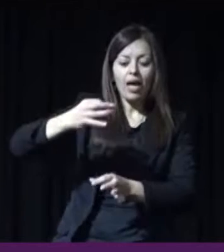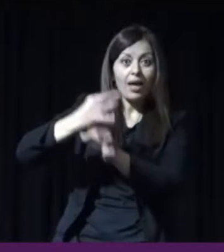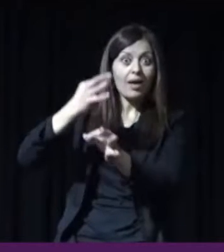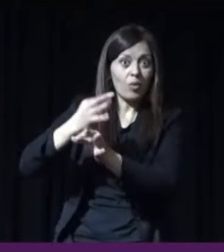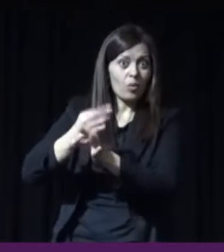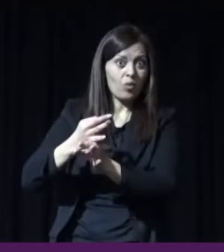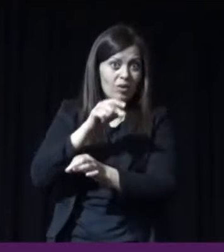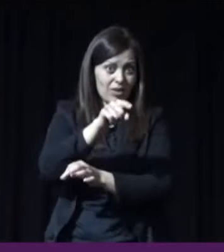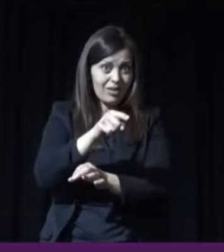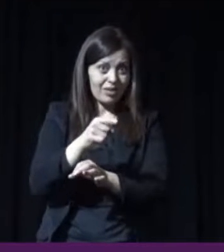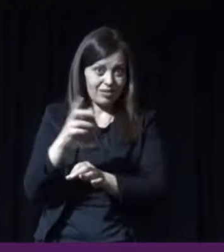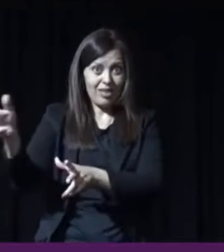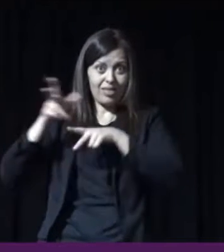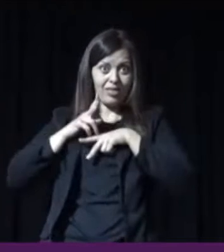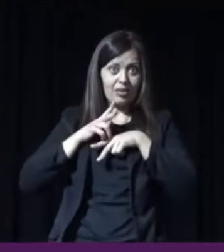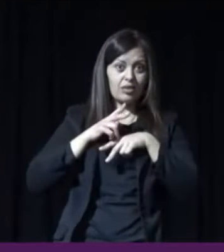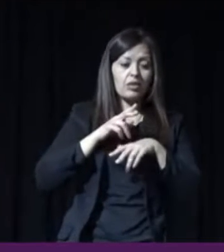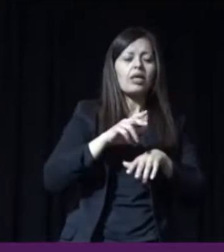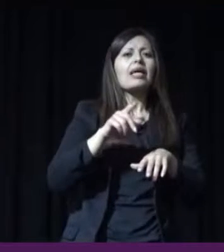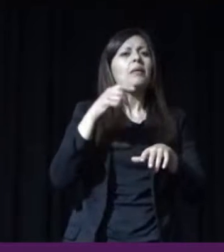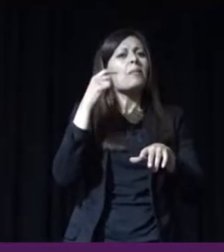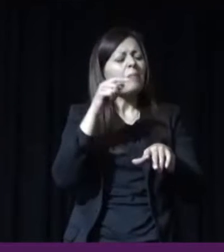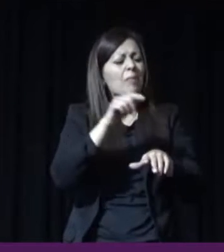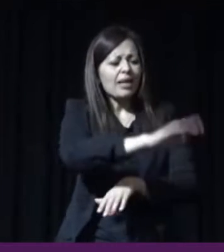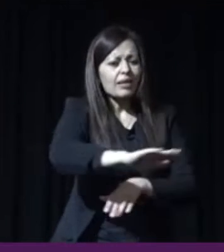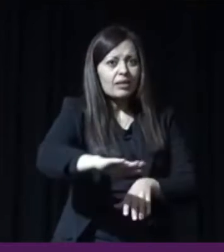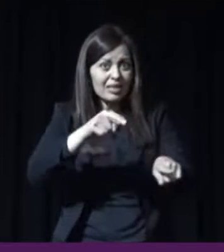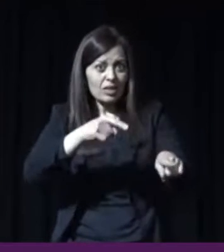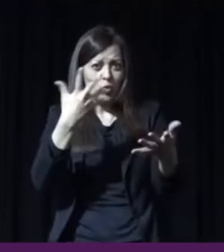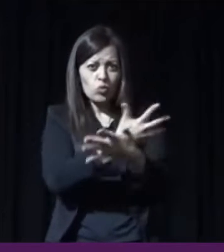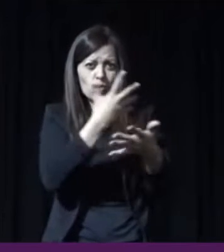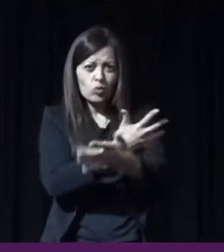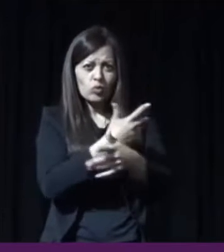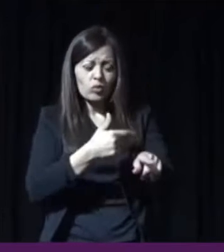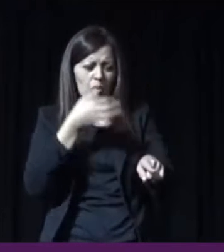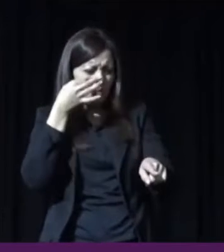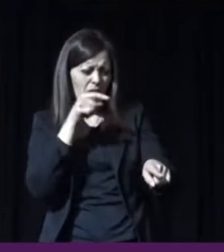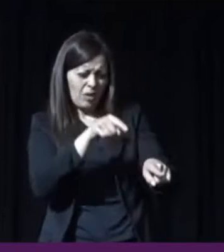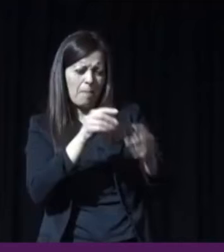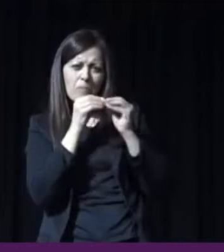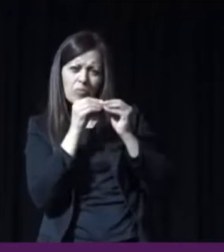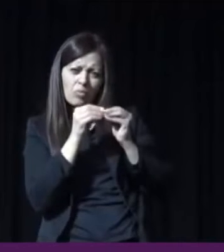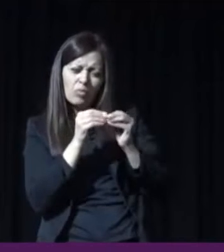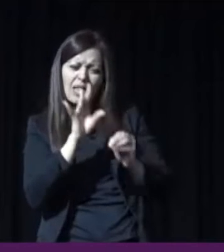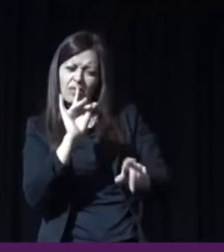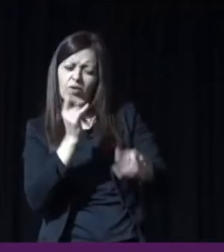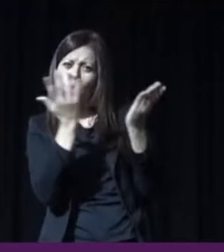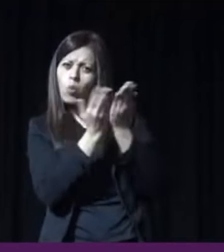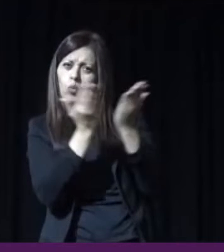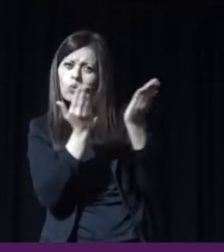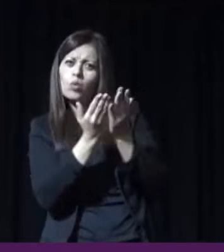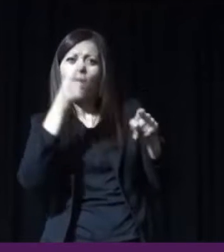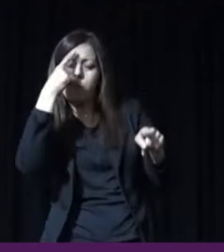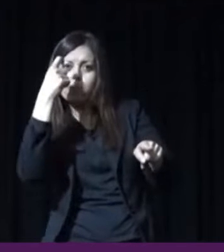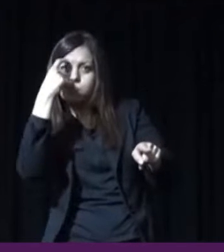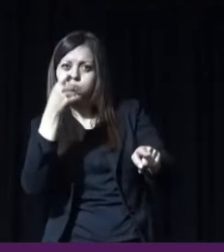y maestros, los educadores, deben conocer muy profundamente el impacto de la violencia de género, porque los niños y las niñas que están en